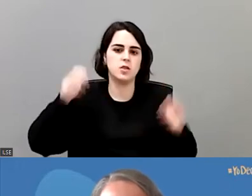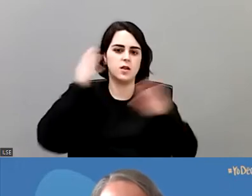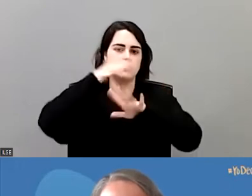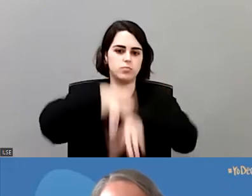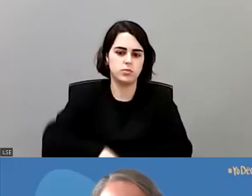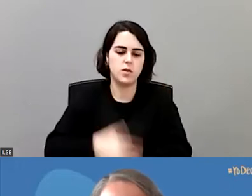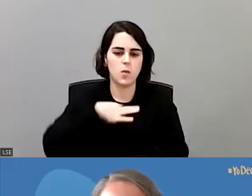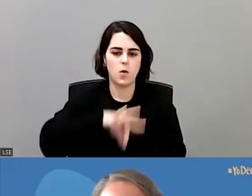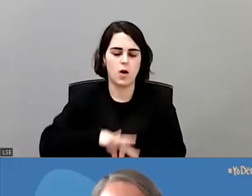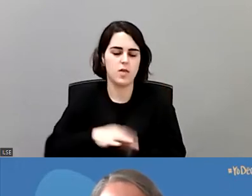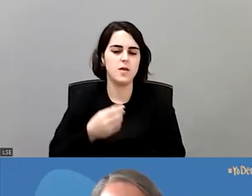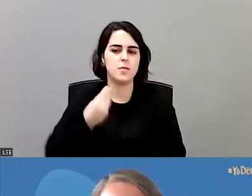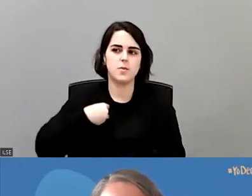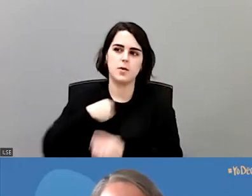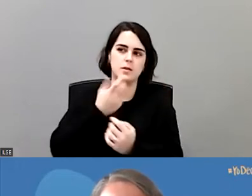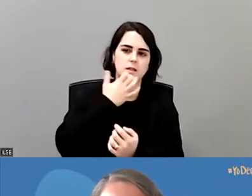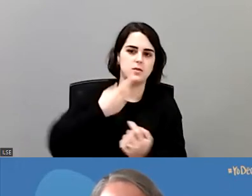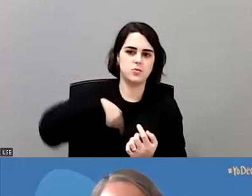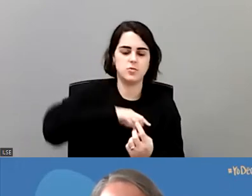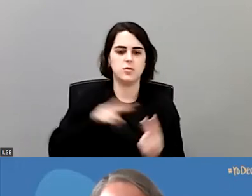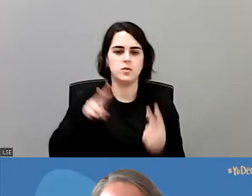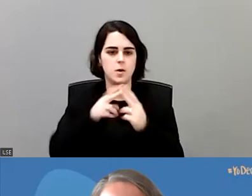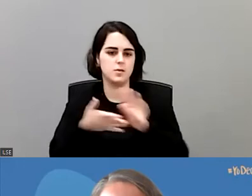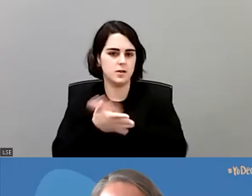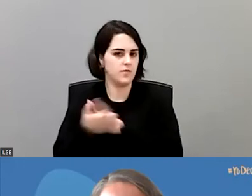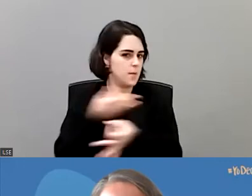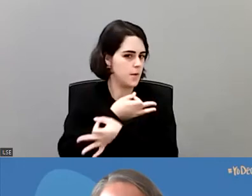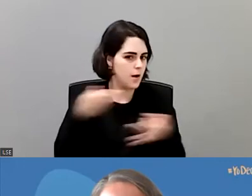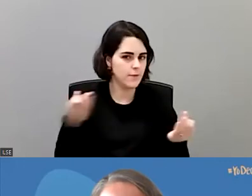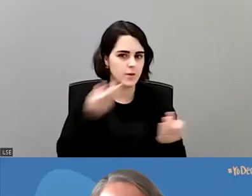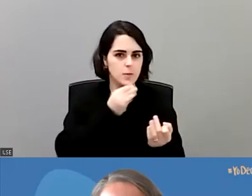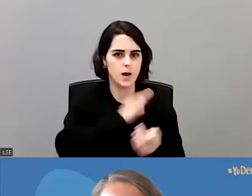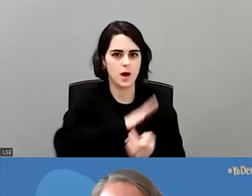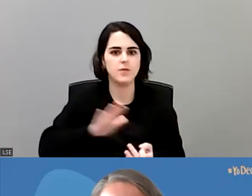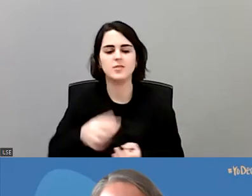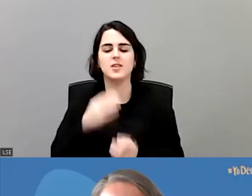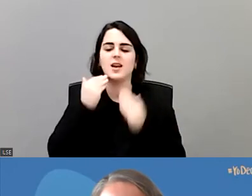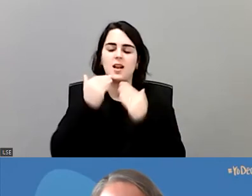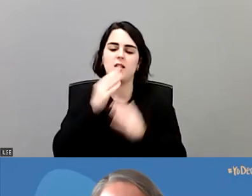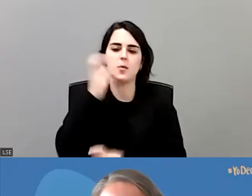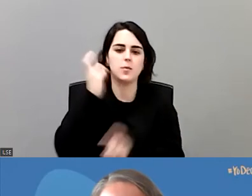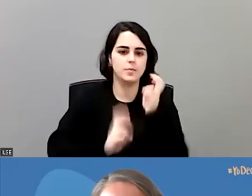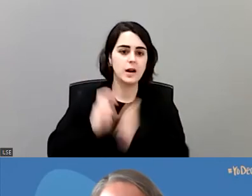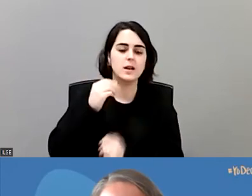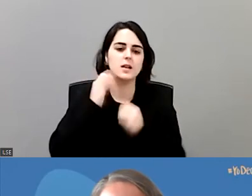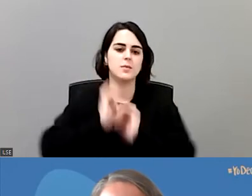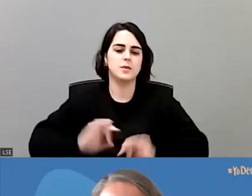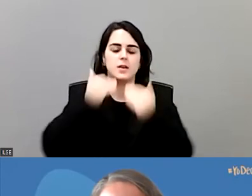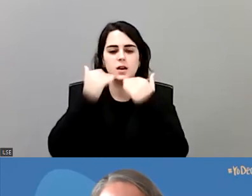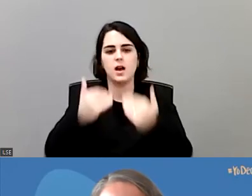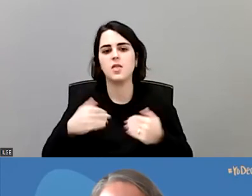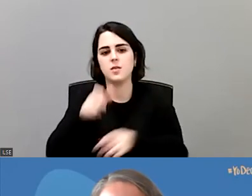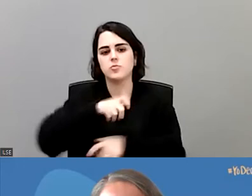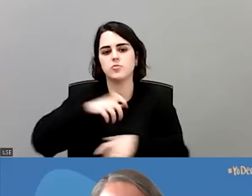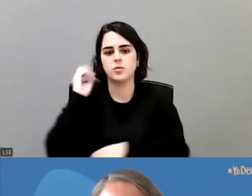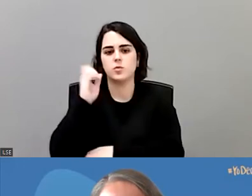nada, con los que podamos vernos será estupendo. Y muchas gracias por estar aquí, por supuesto, dar las gracias a todas las